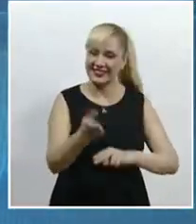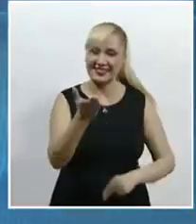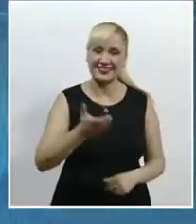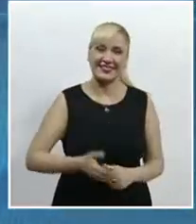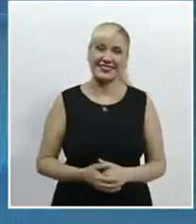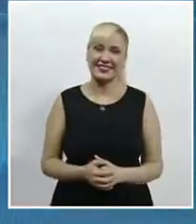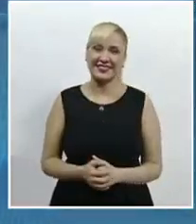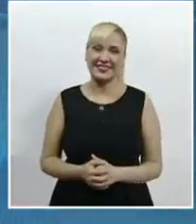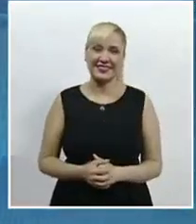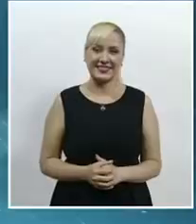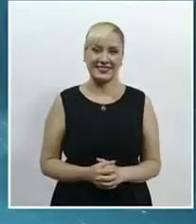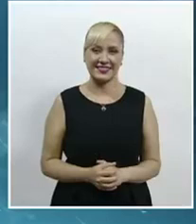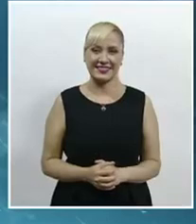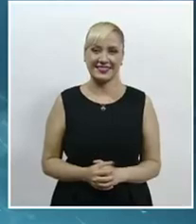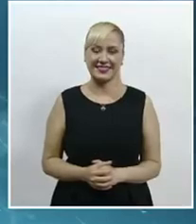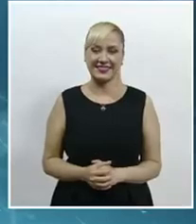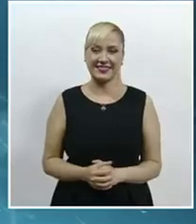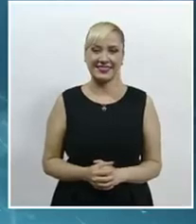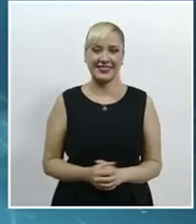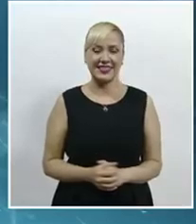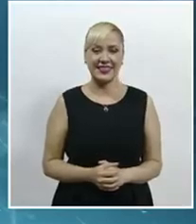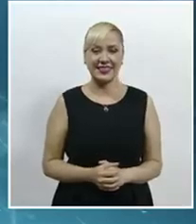Comenzamos.